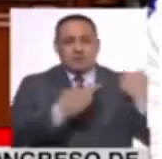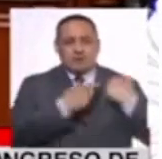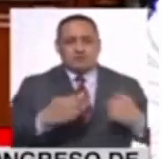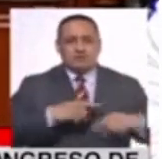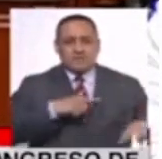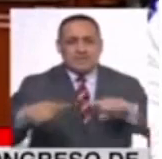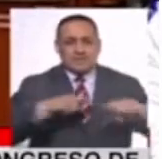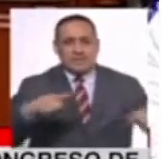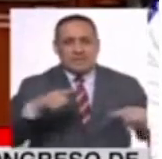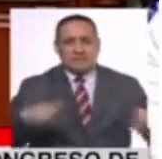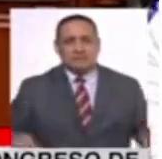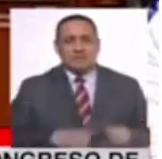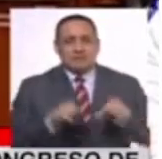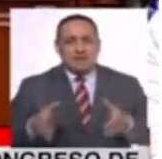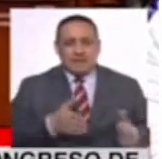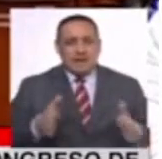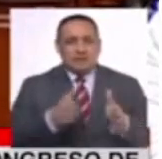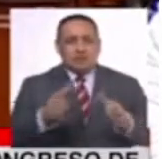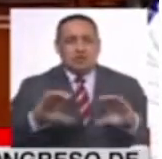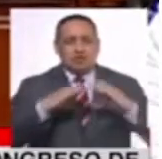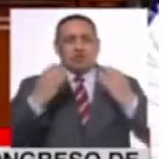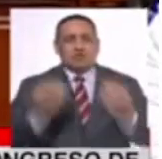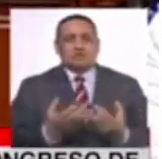Dirigir el destino del Congreso